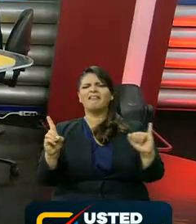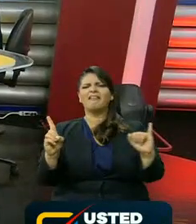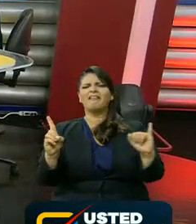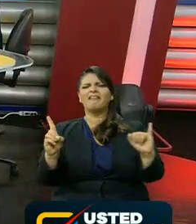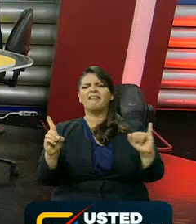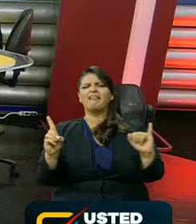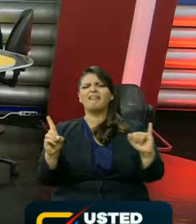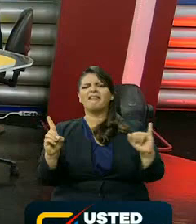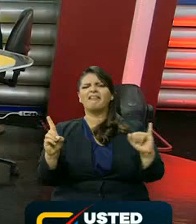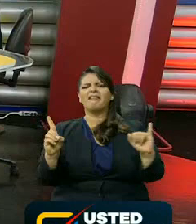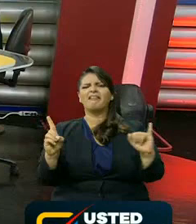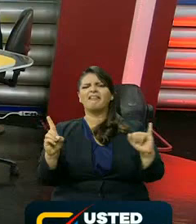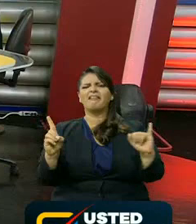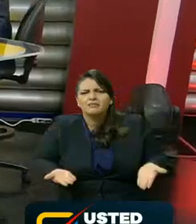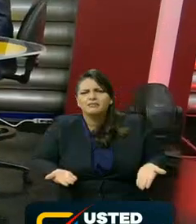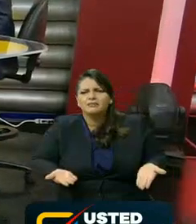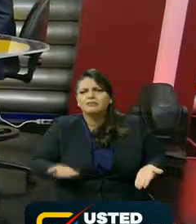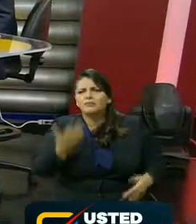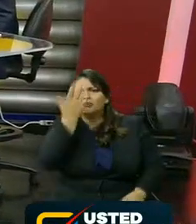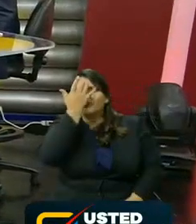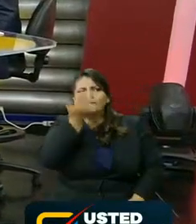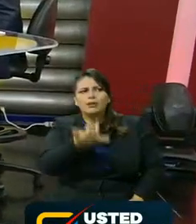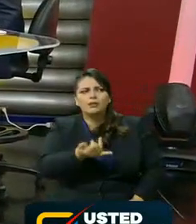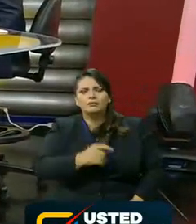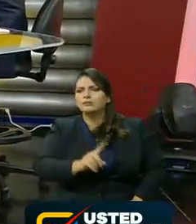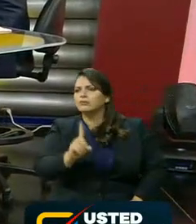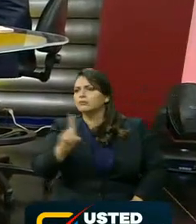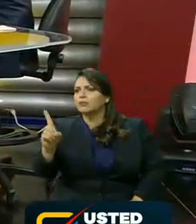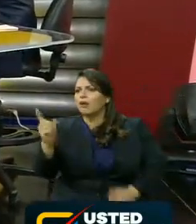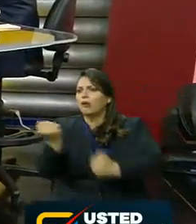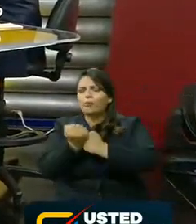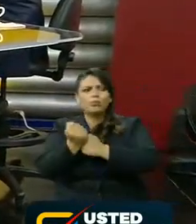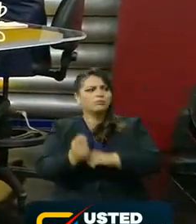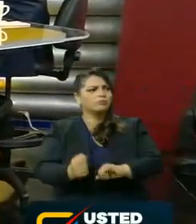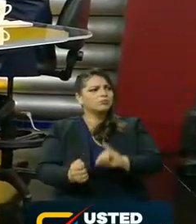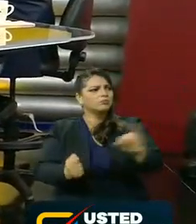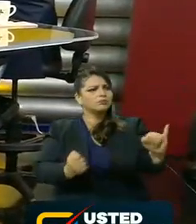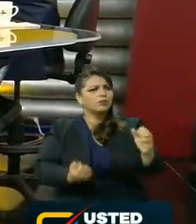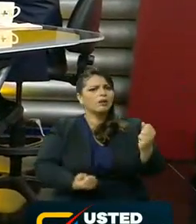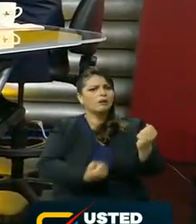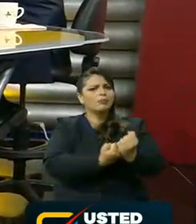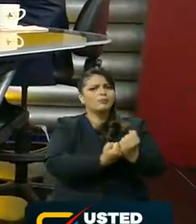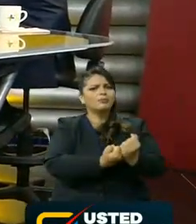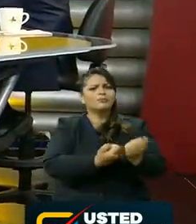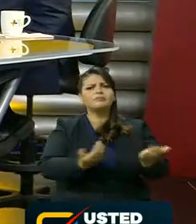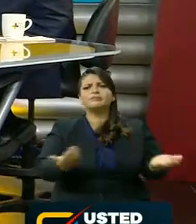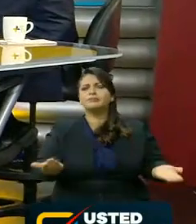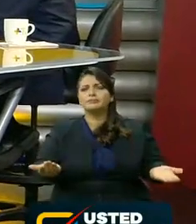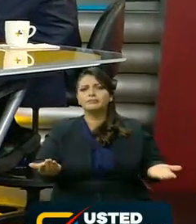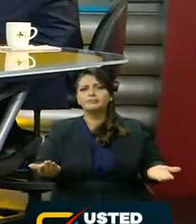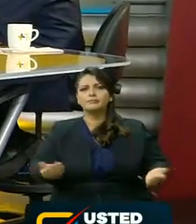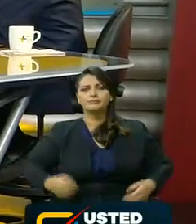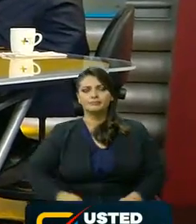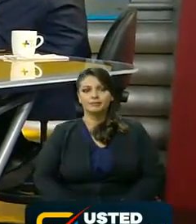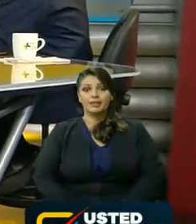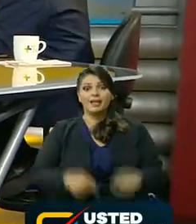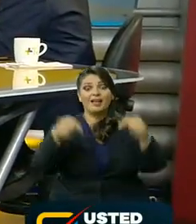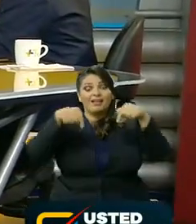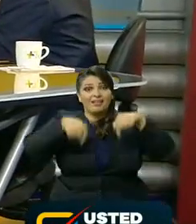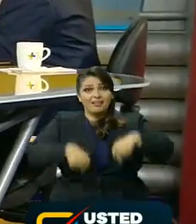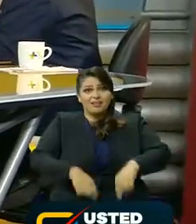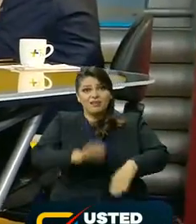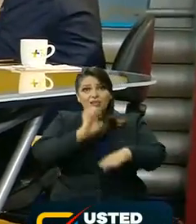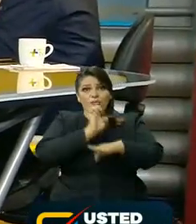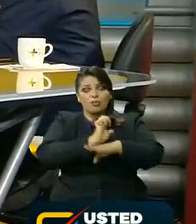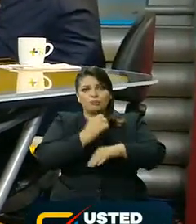sustancia neta de que tal cosa es de derecho o izquierda? Entonces, frente a eso, ¿qué necesita el país? El país necesita un